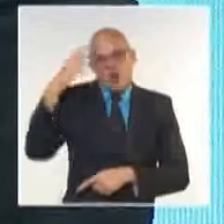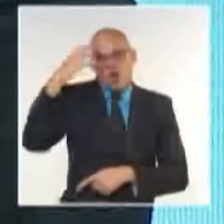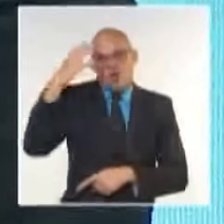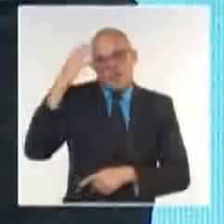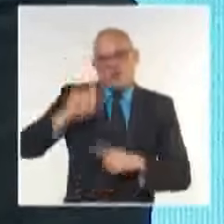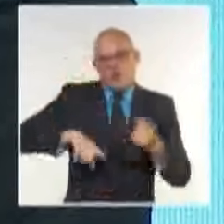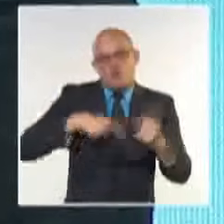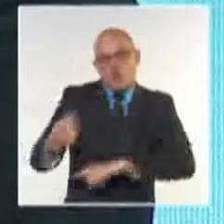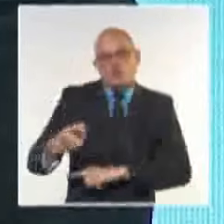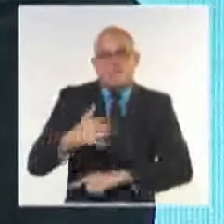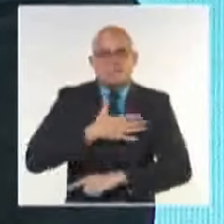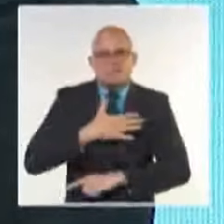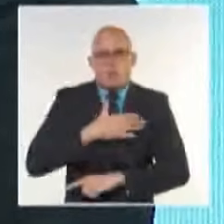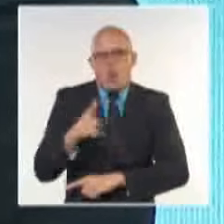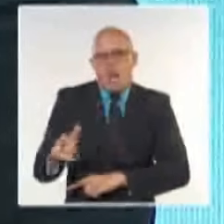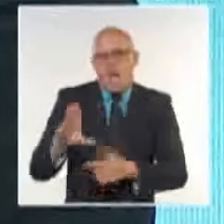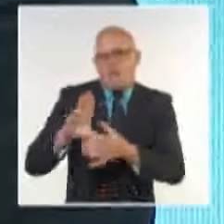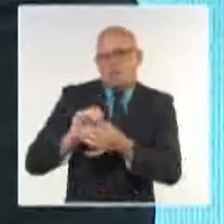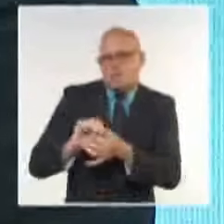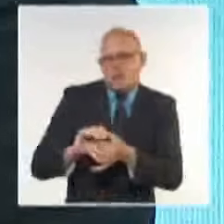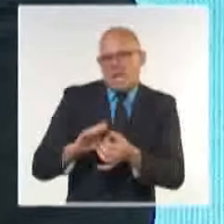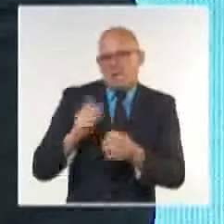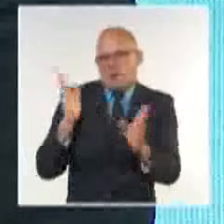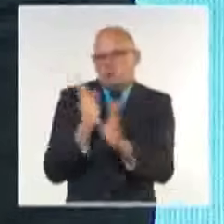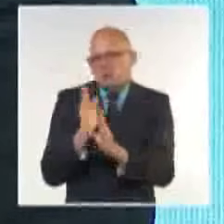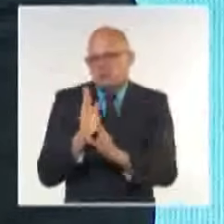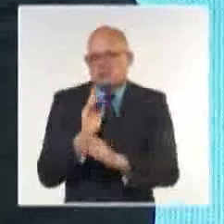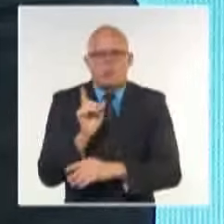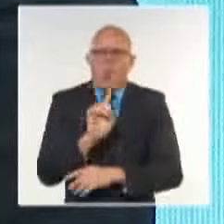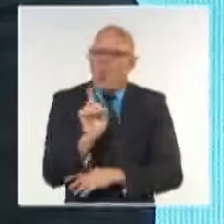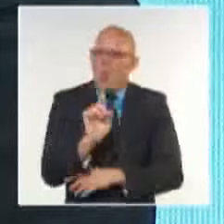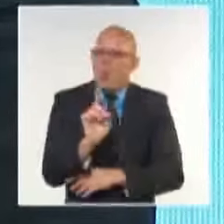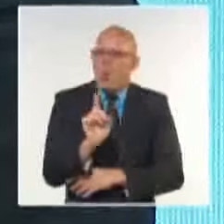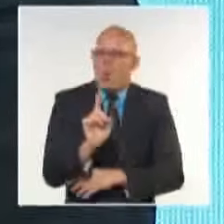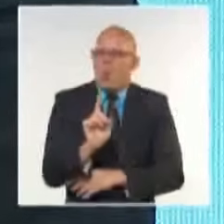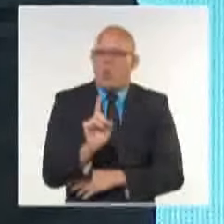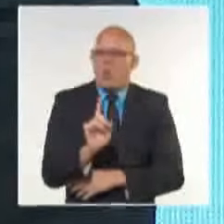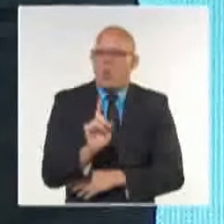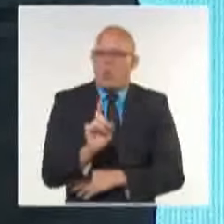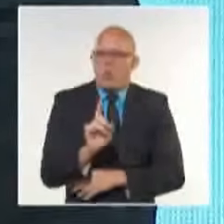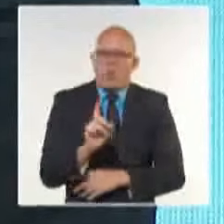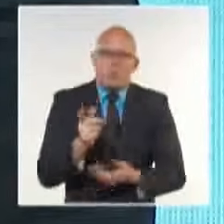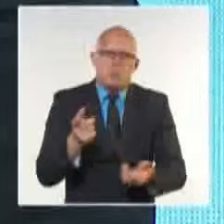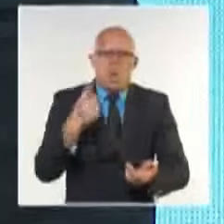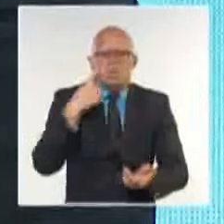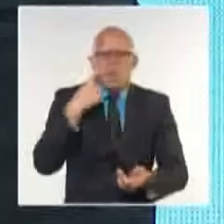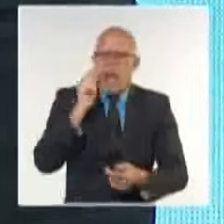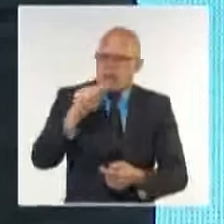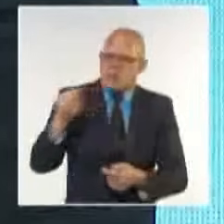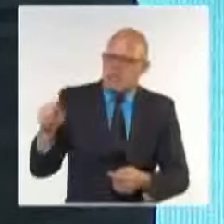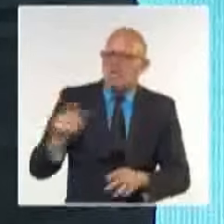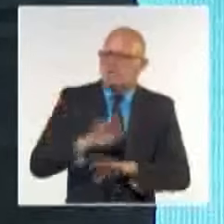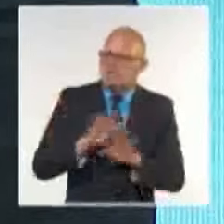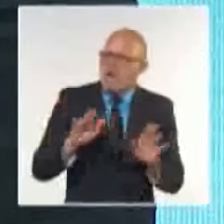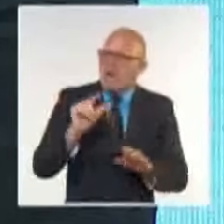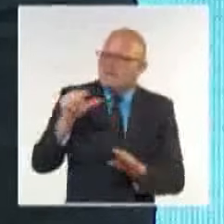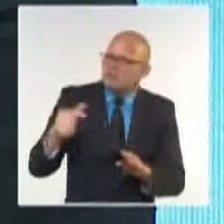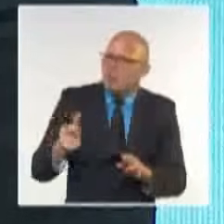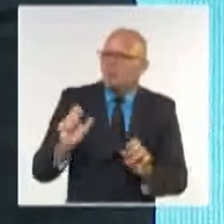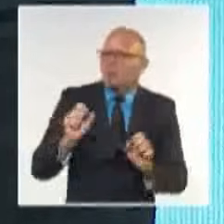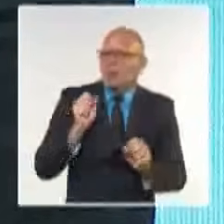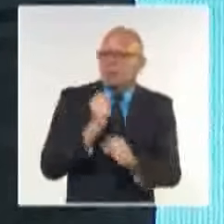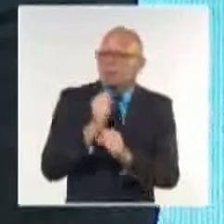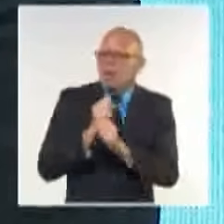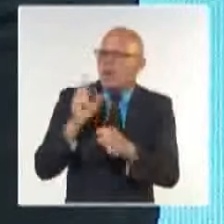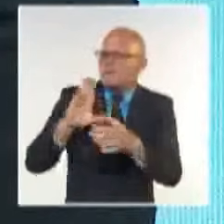eso. No es eso. Nosotros tenemos ejemplos, nosotros tenemos más de 2.300 contratos hoy en el sector empresarial